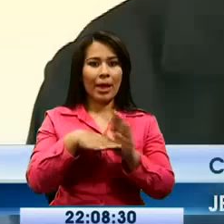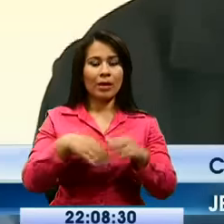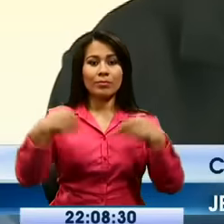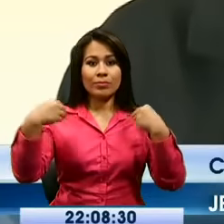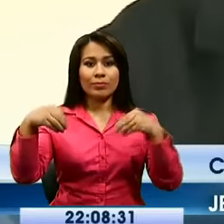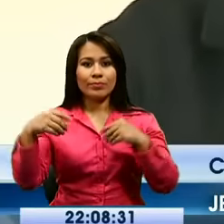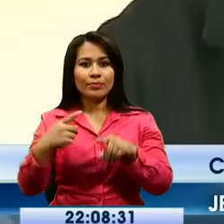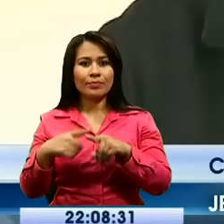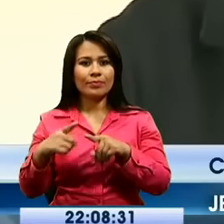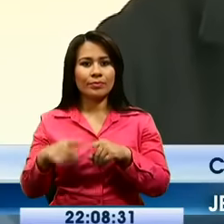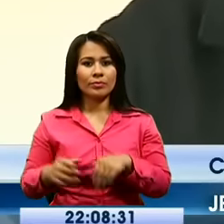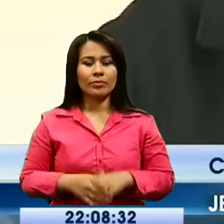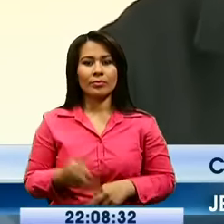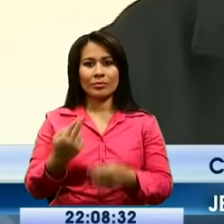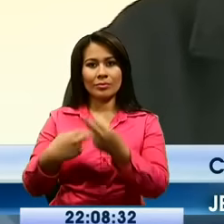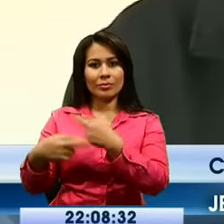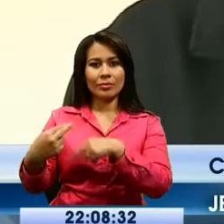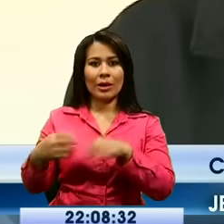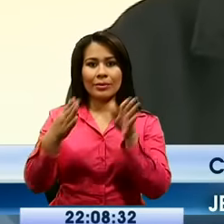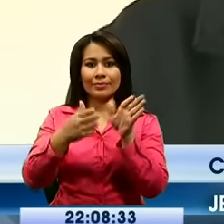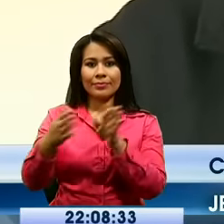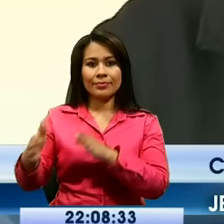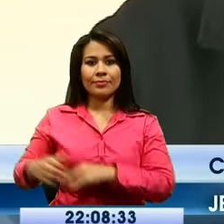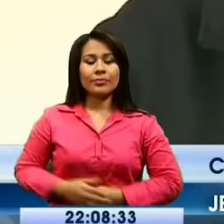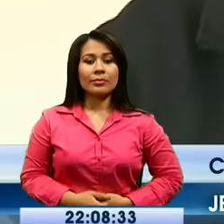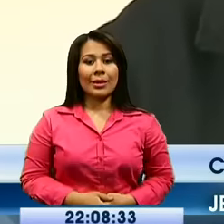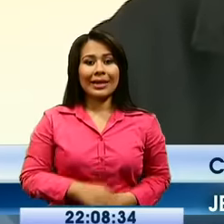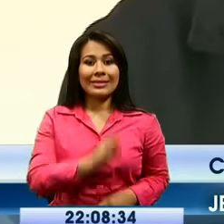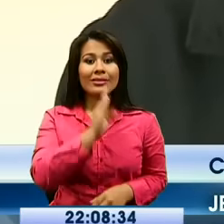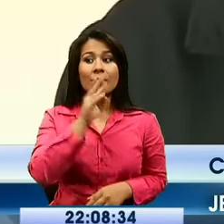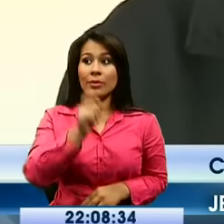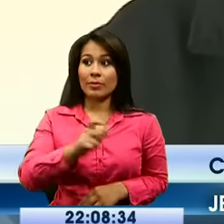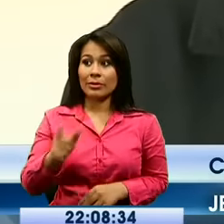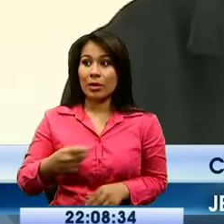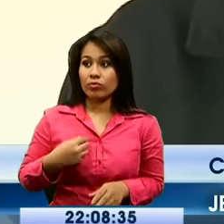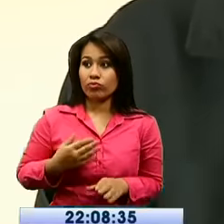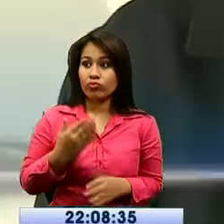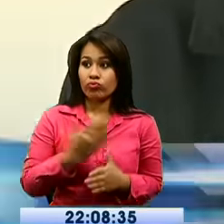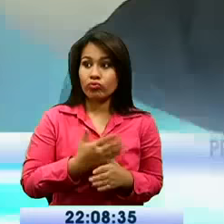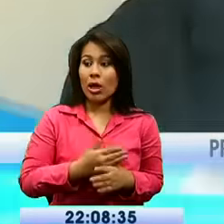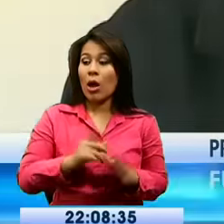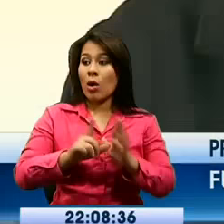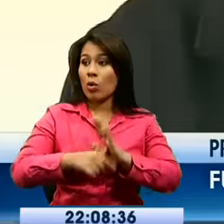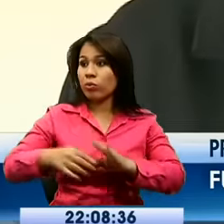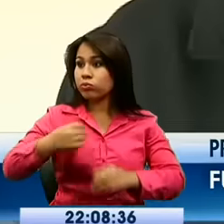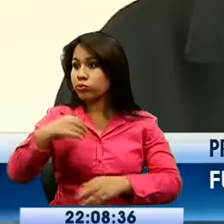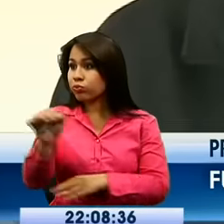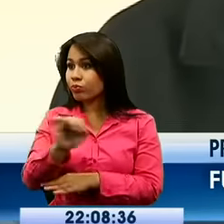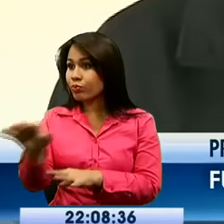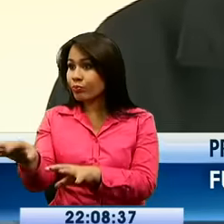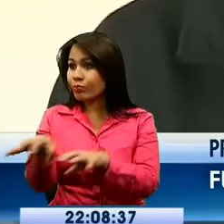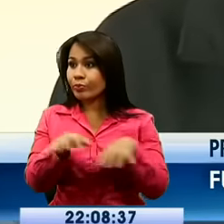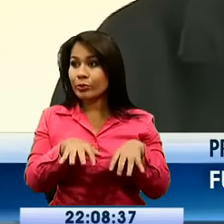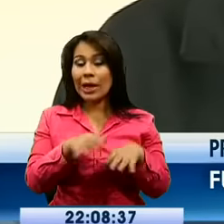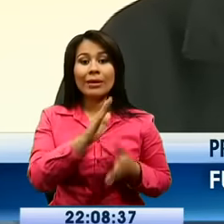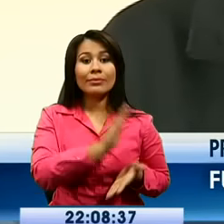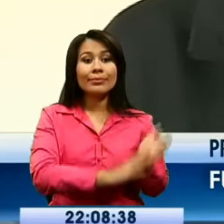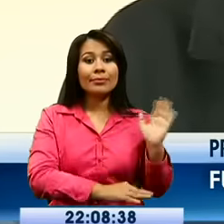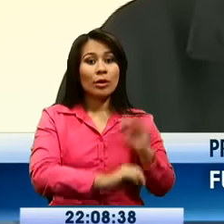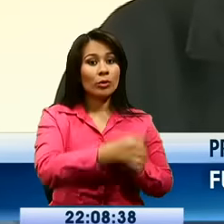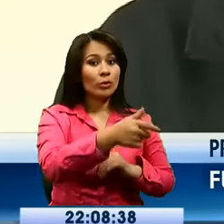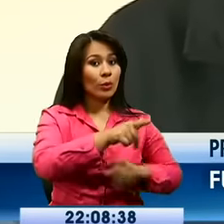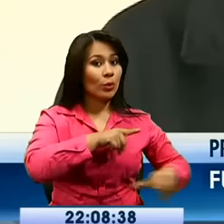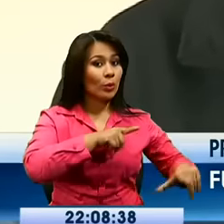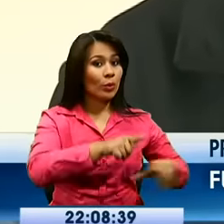comerciales, y amedrataban a sus víctimas, llevaban a sitios periféricos y de igual manera sustraían